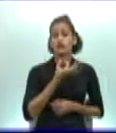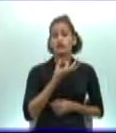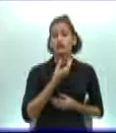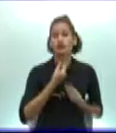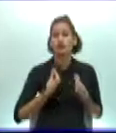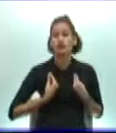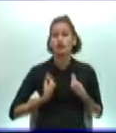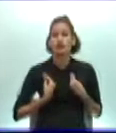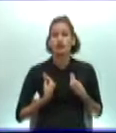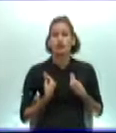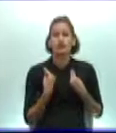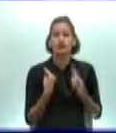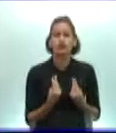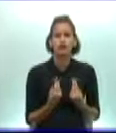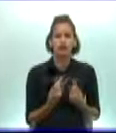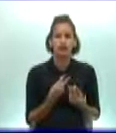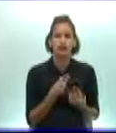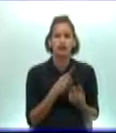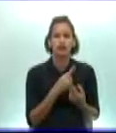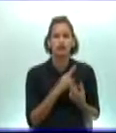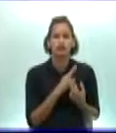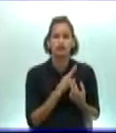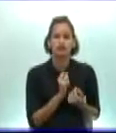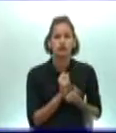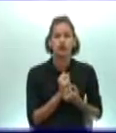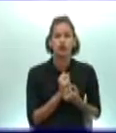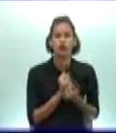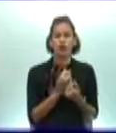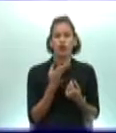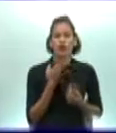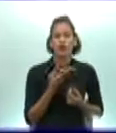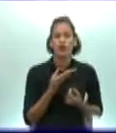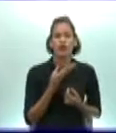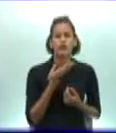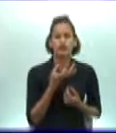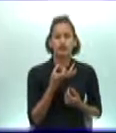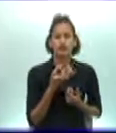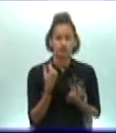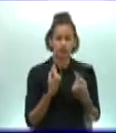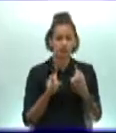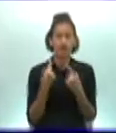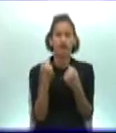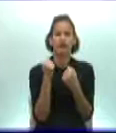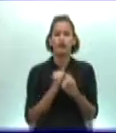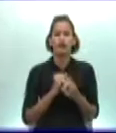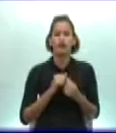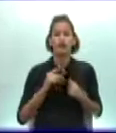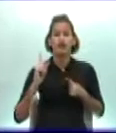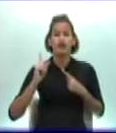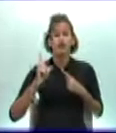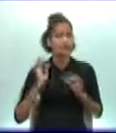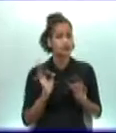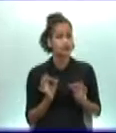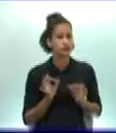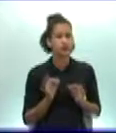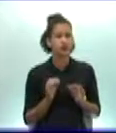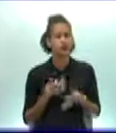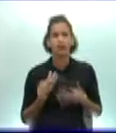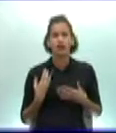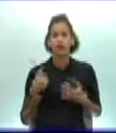ofrecer razones o argumentos sobre algo, en este caso, sobre la expresión